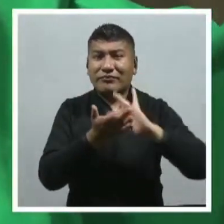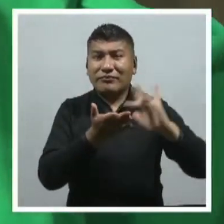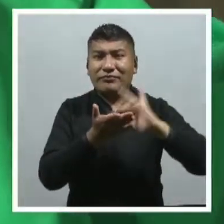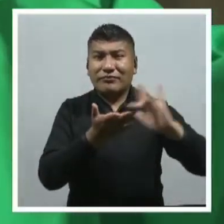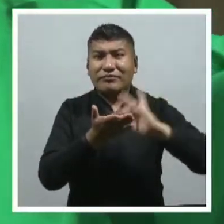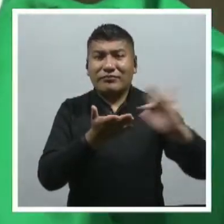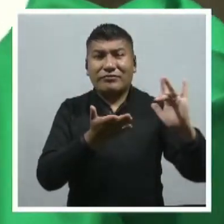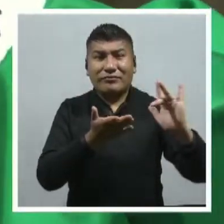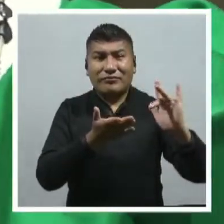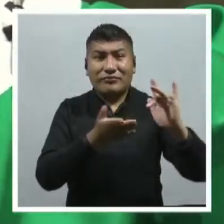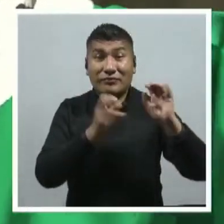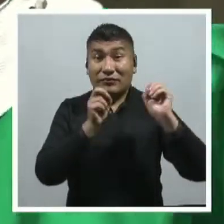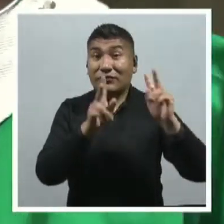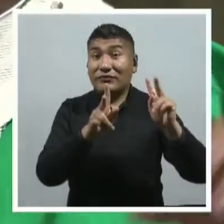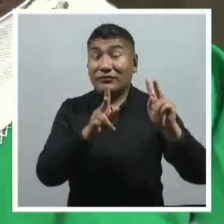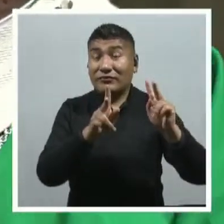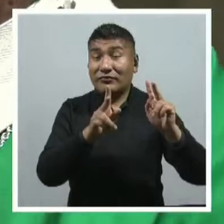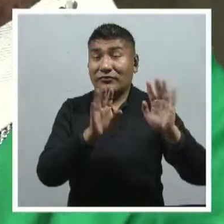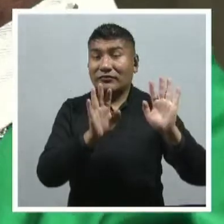¿Ya?